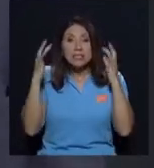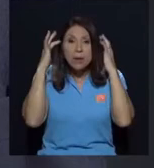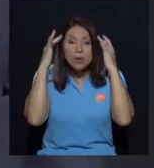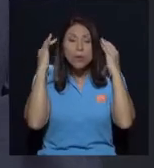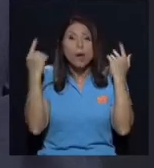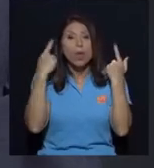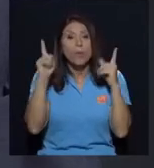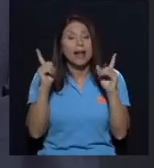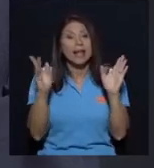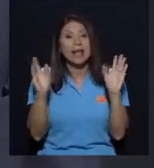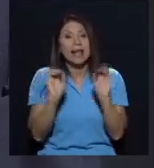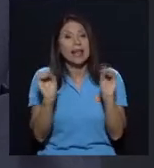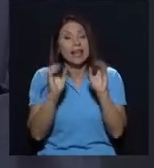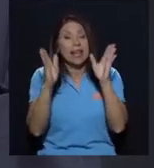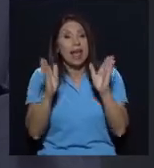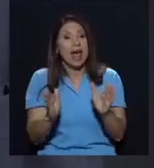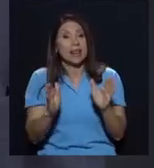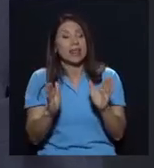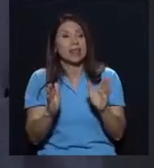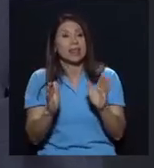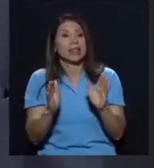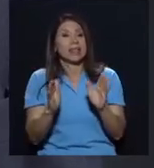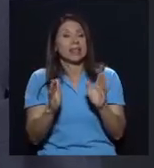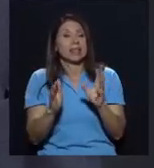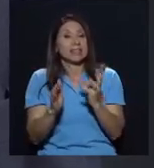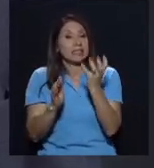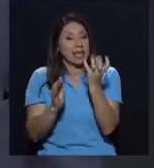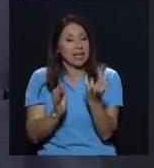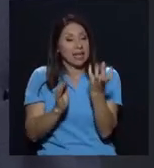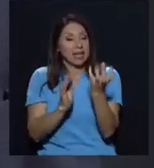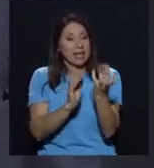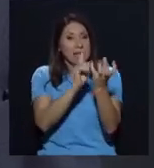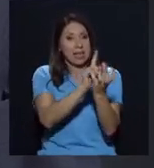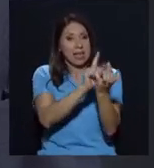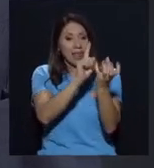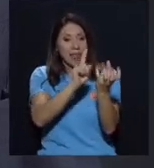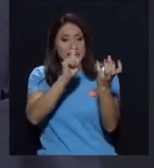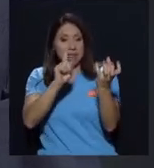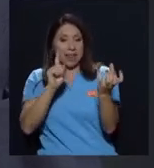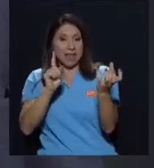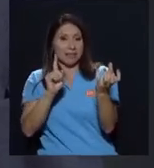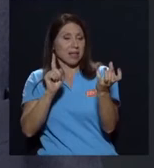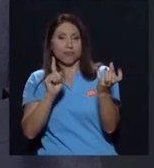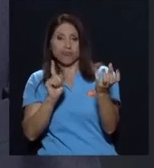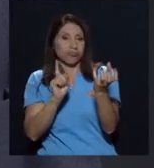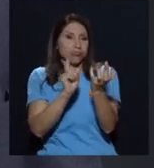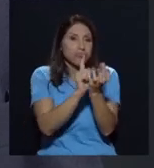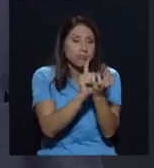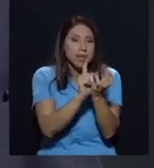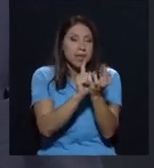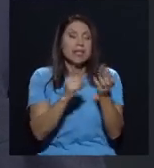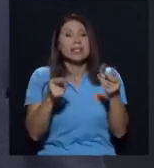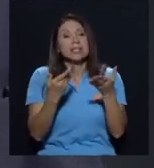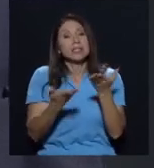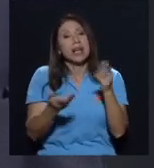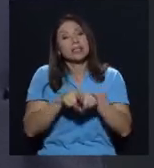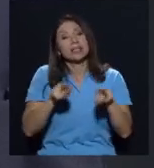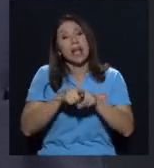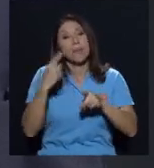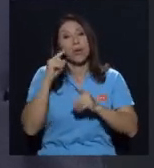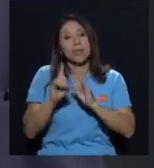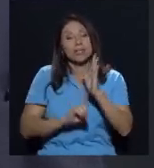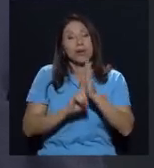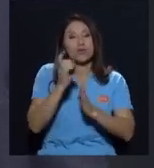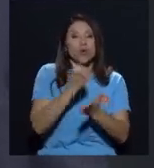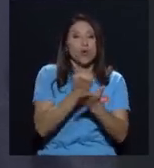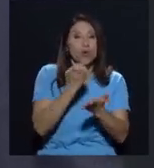por el desarrollo tecnológico ya sea por los cambios de los consumidores y él tiene tipo de vida ya sea por la